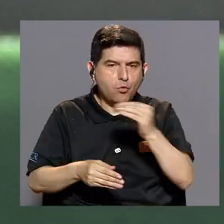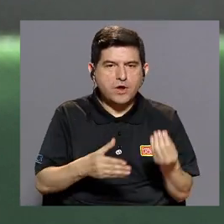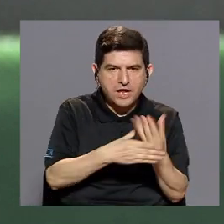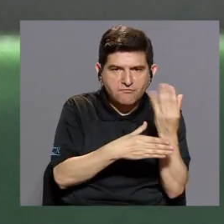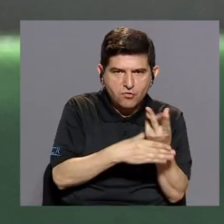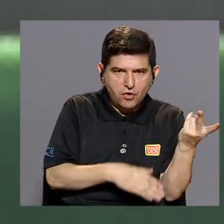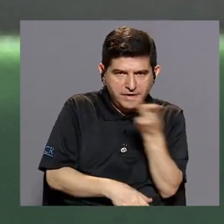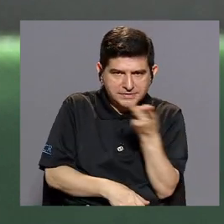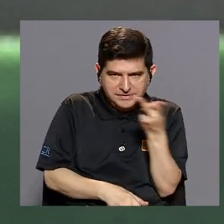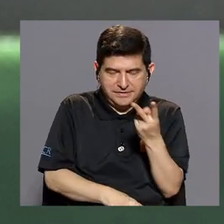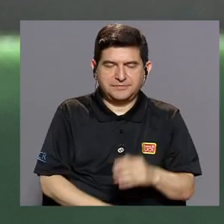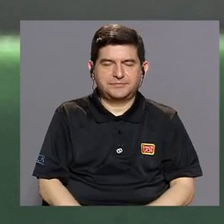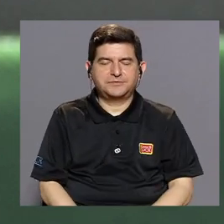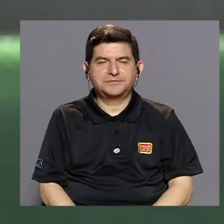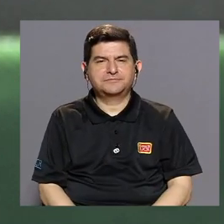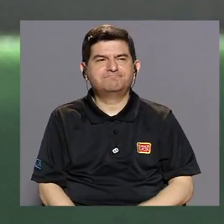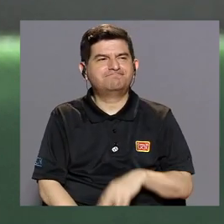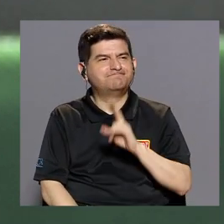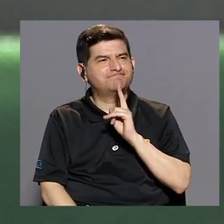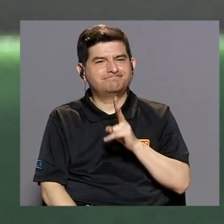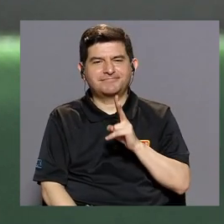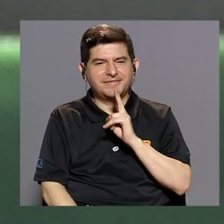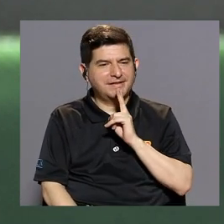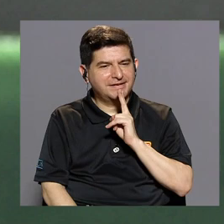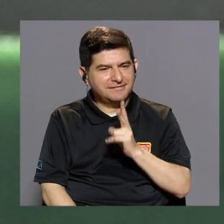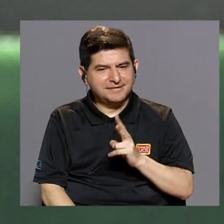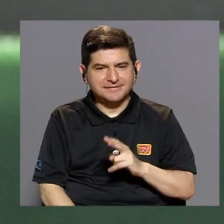Uh-huh. Y la verdad es que